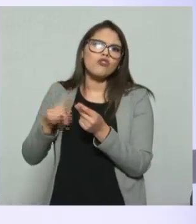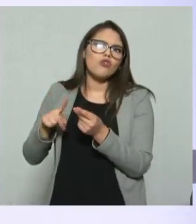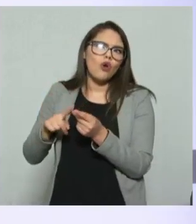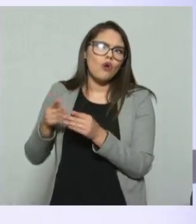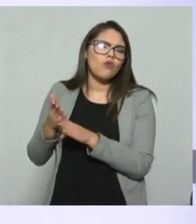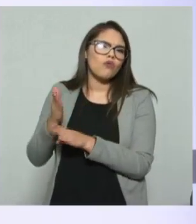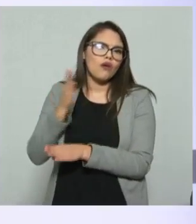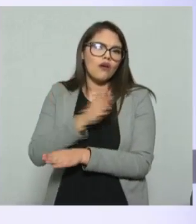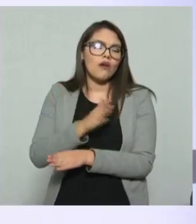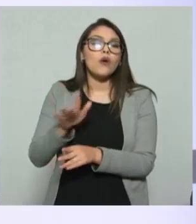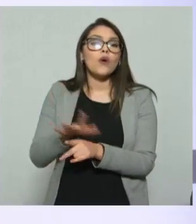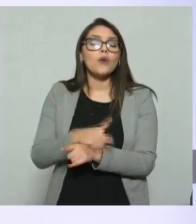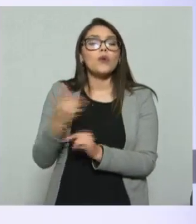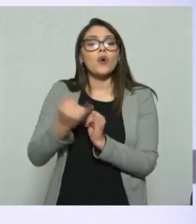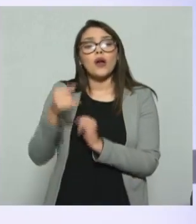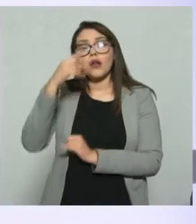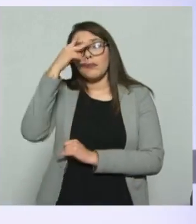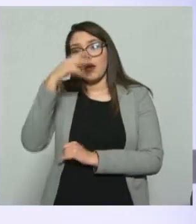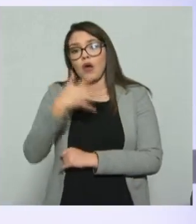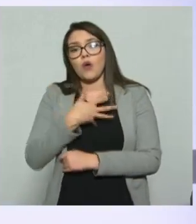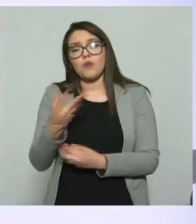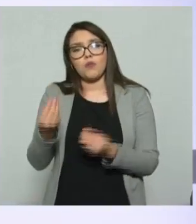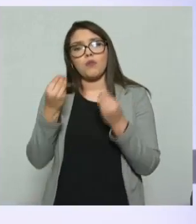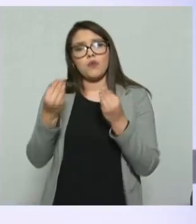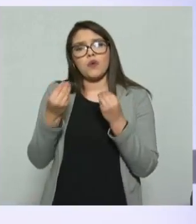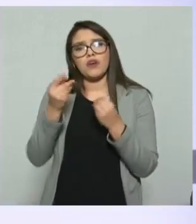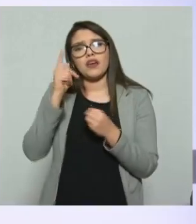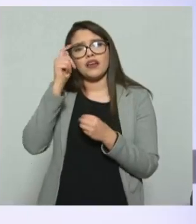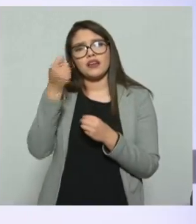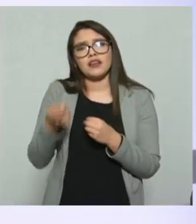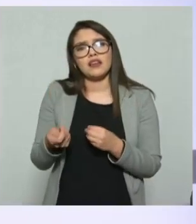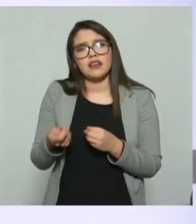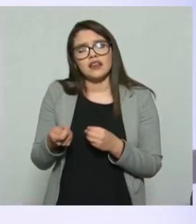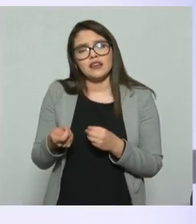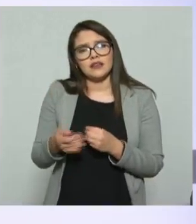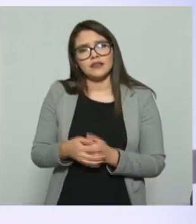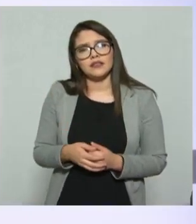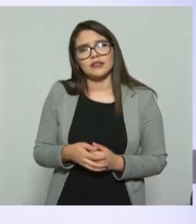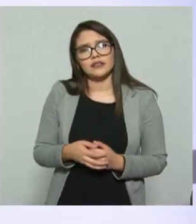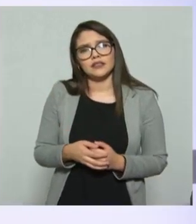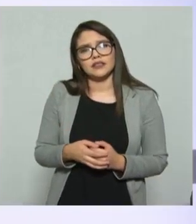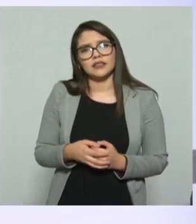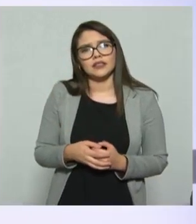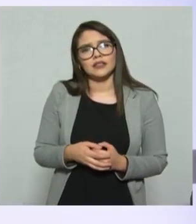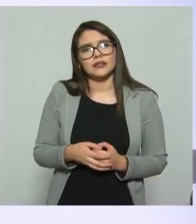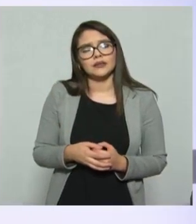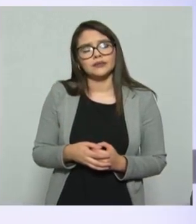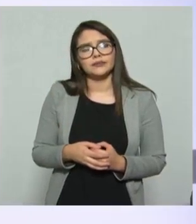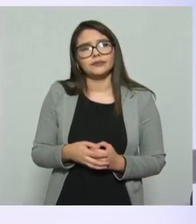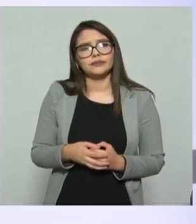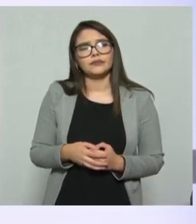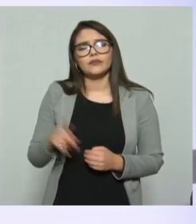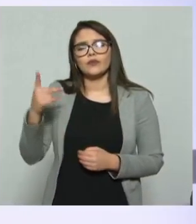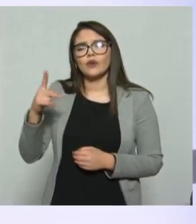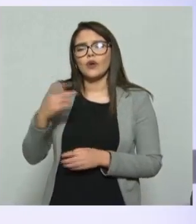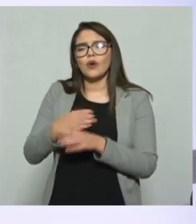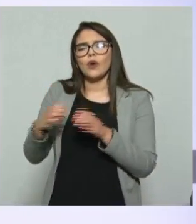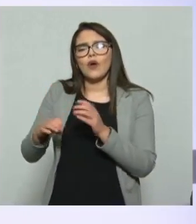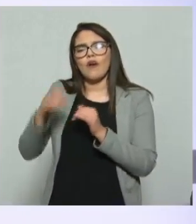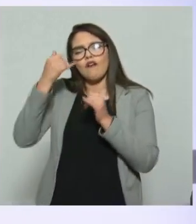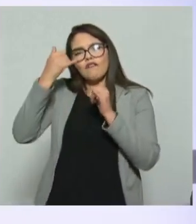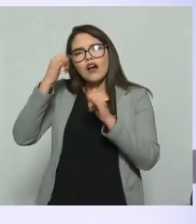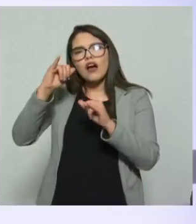México prevalece mucho, digamos, el ganado traspatio, ¿no? Donde pues no sabemos